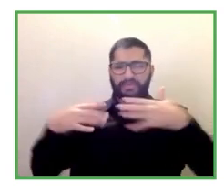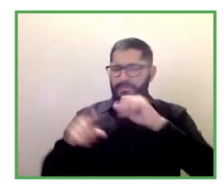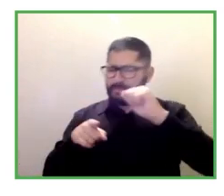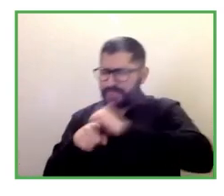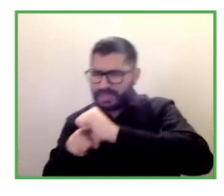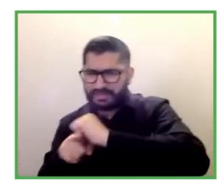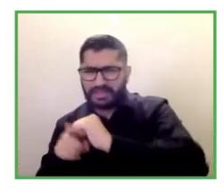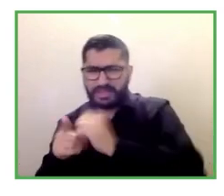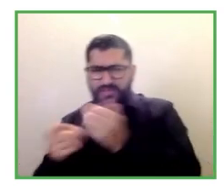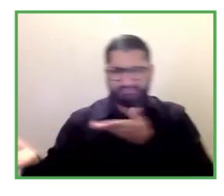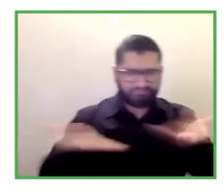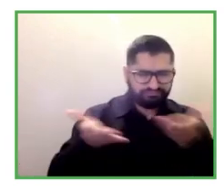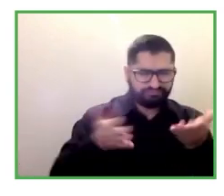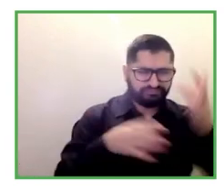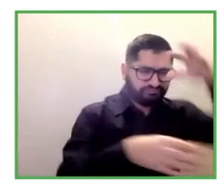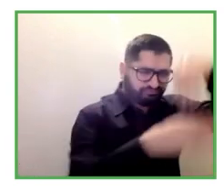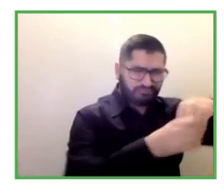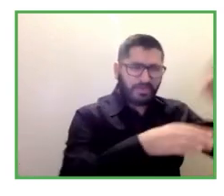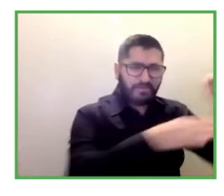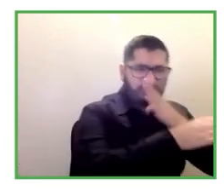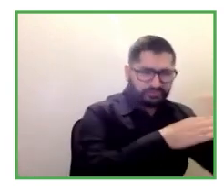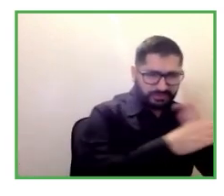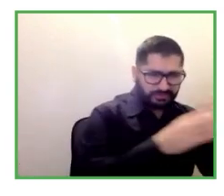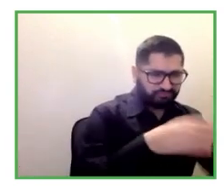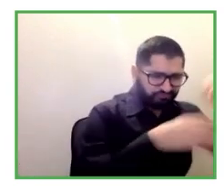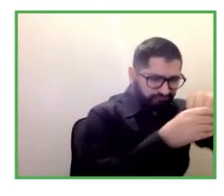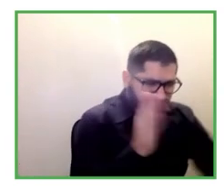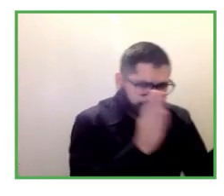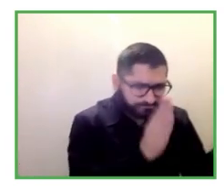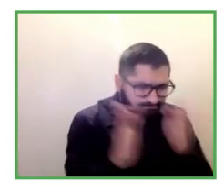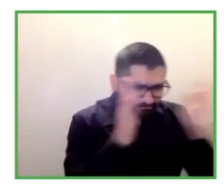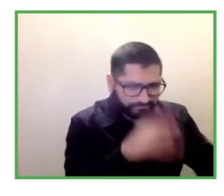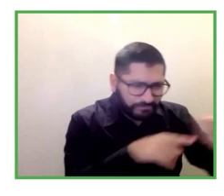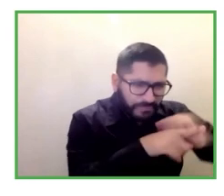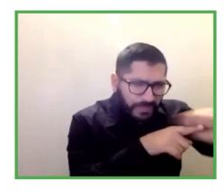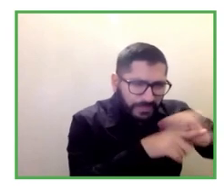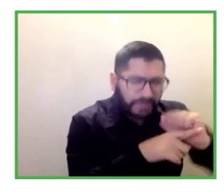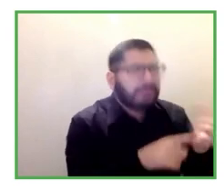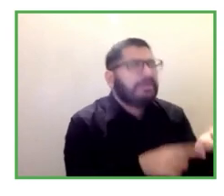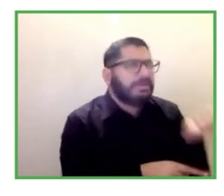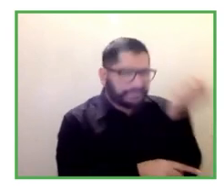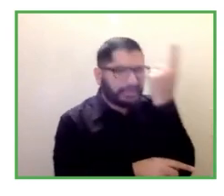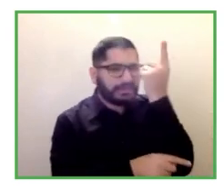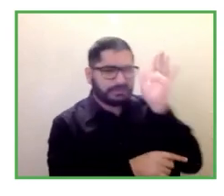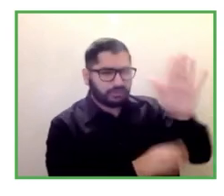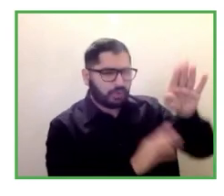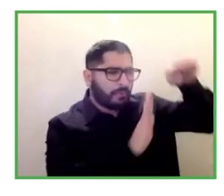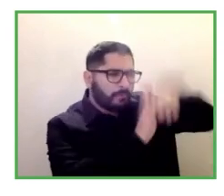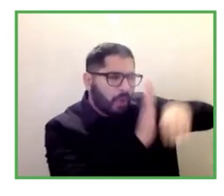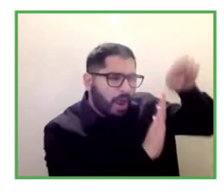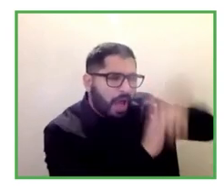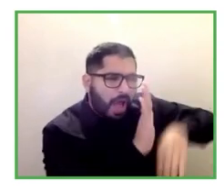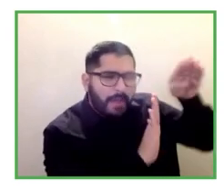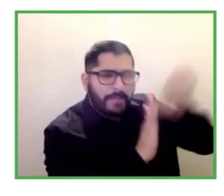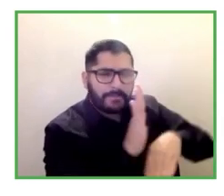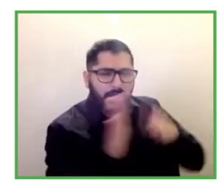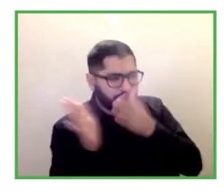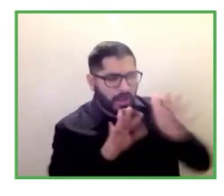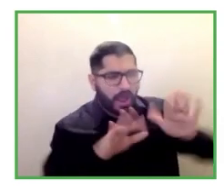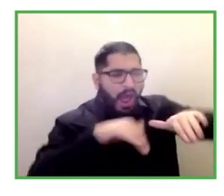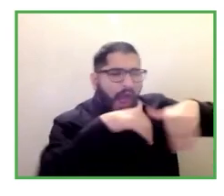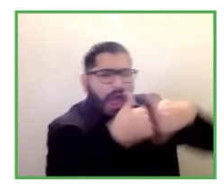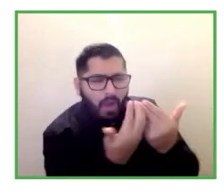realmente entiendan las reglas, que entiendan cómo funciona, cómo lo hacemos para que sea respetuoso y